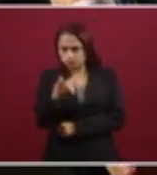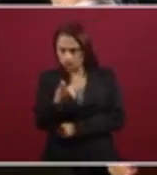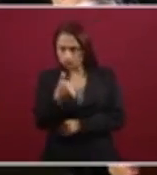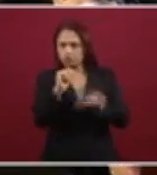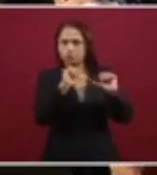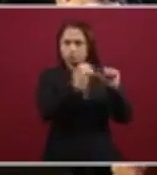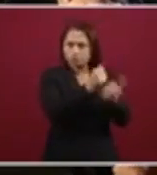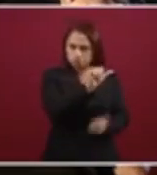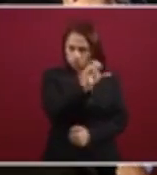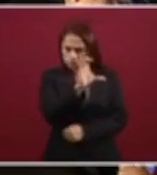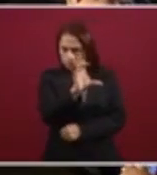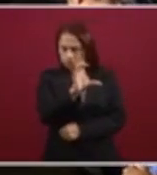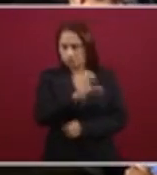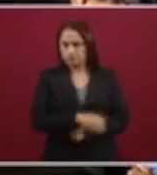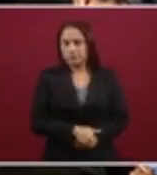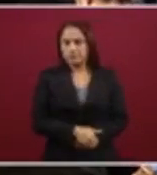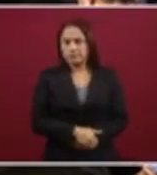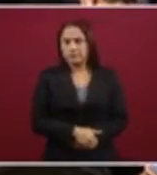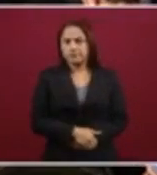que